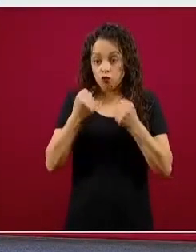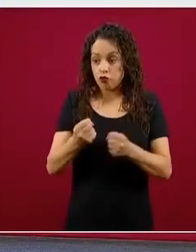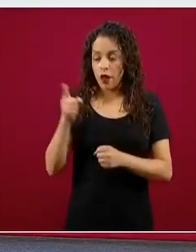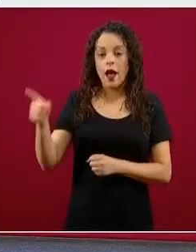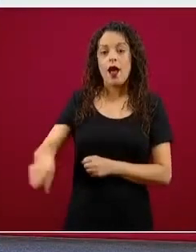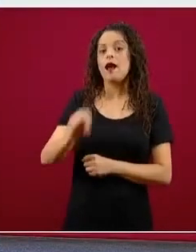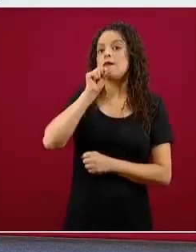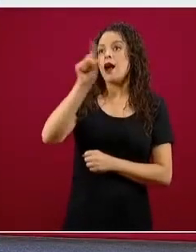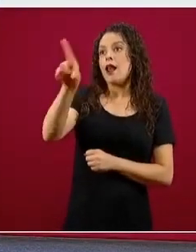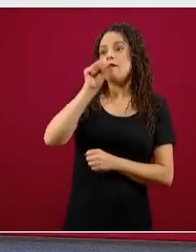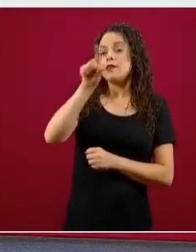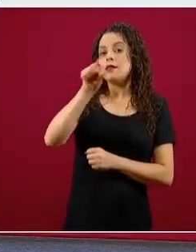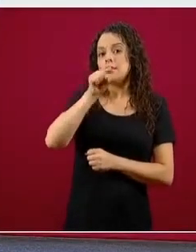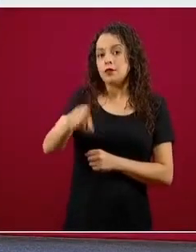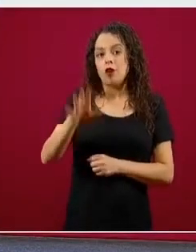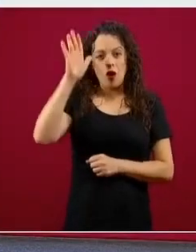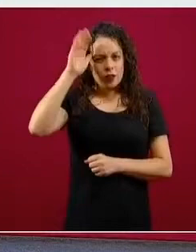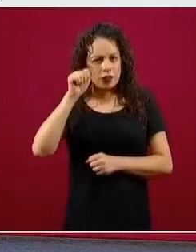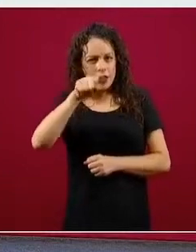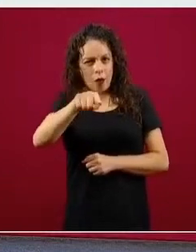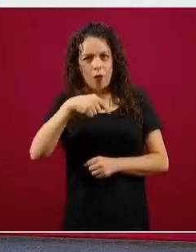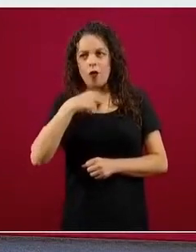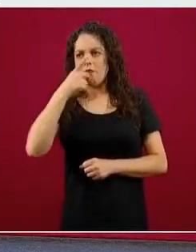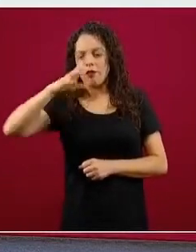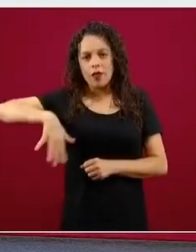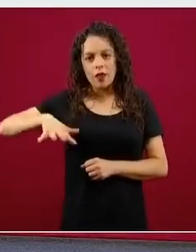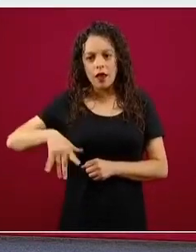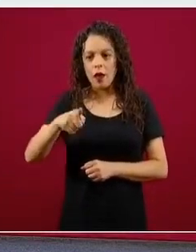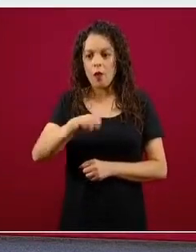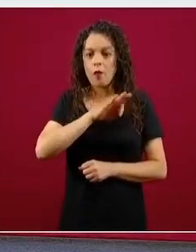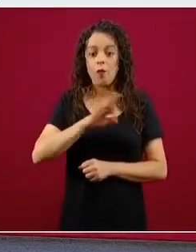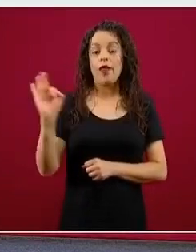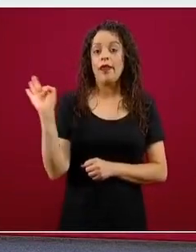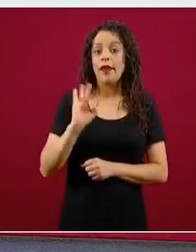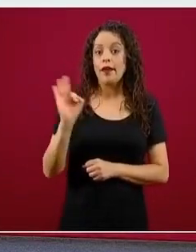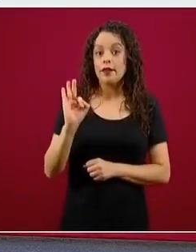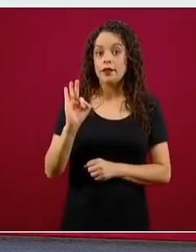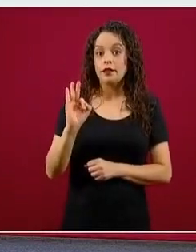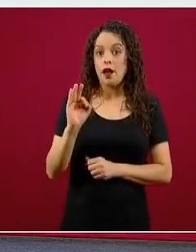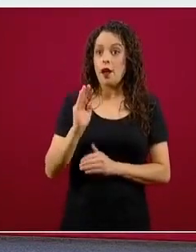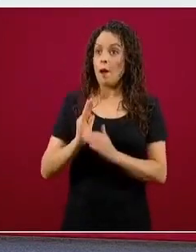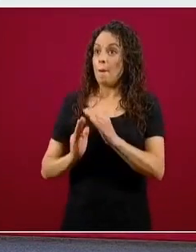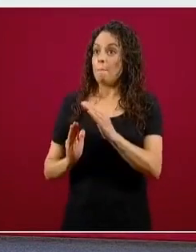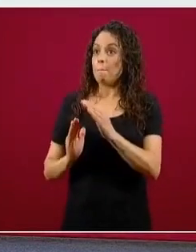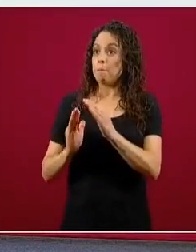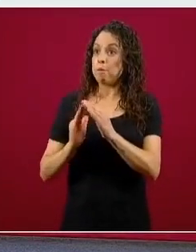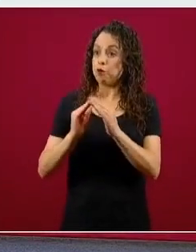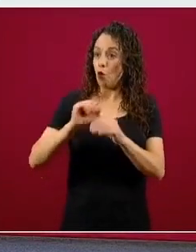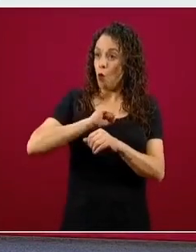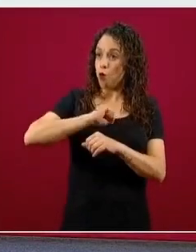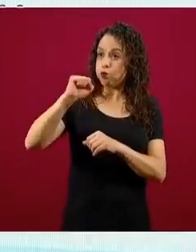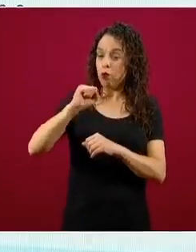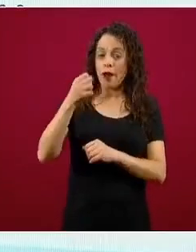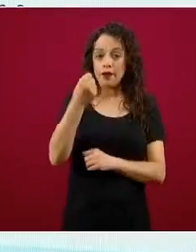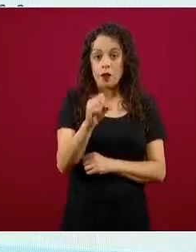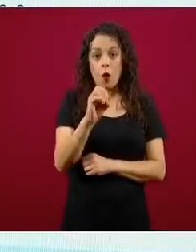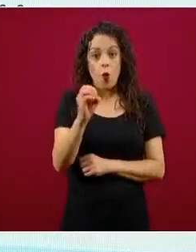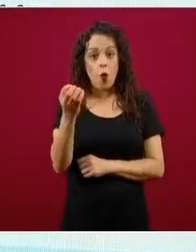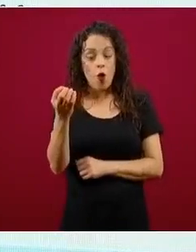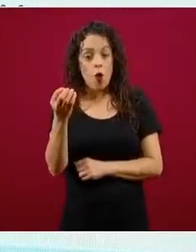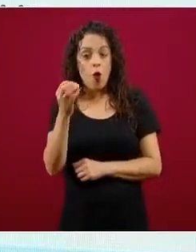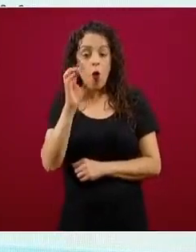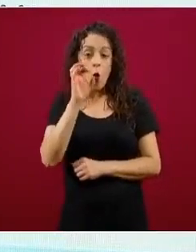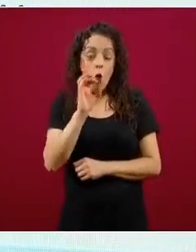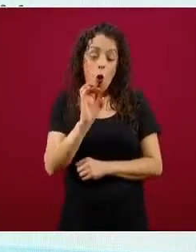¿Se acuerdan que hemos dicho que estas podrían llegar a proyectarse hasta septiembre o incluso octubre? Son las dos últimas, de acuerdo a la